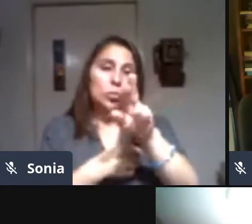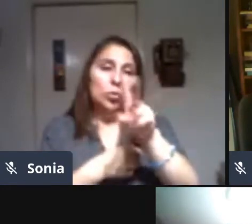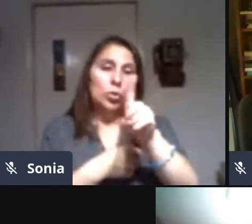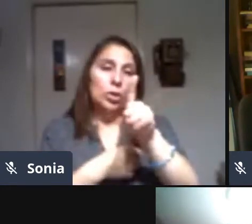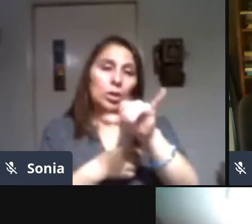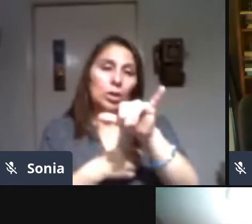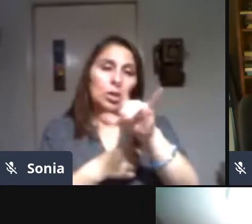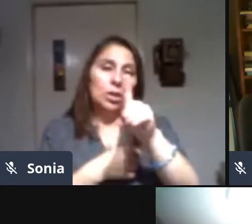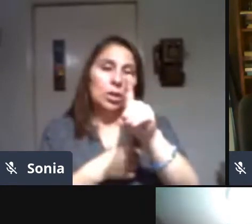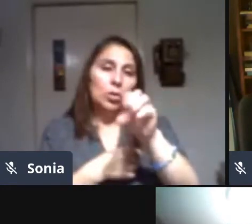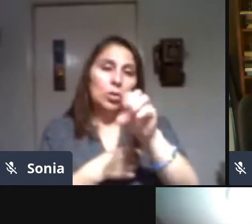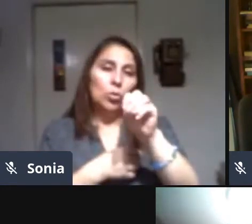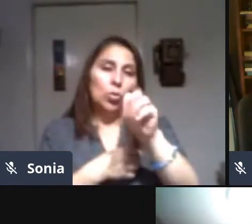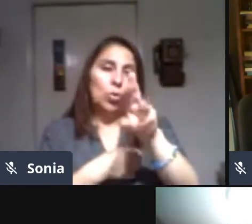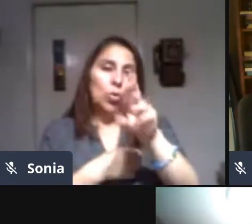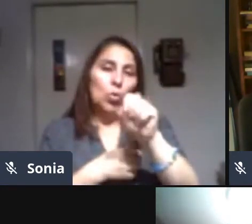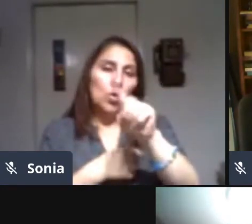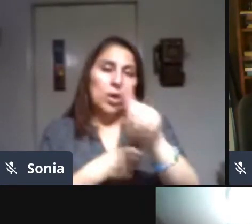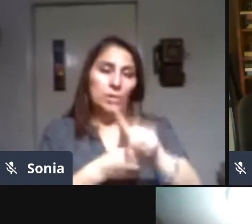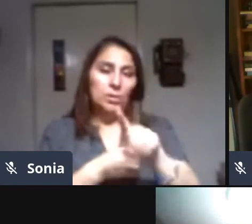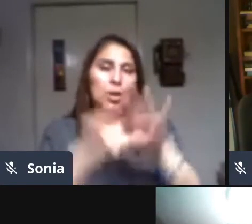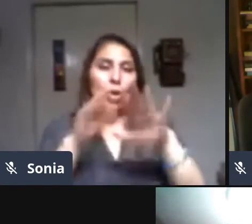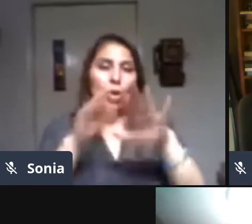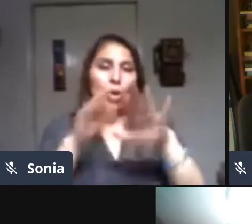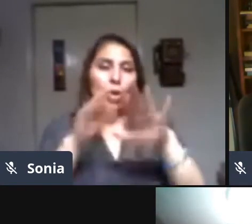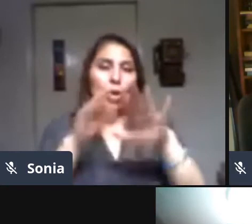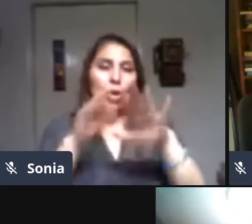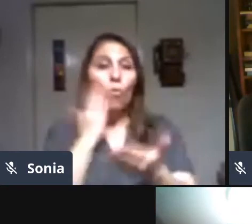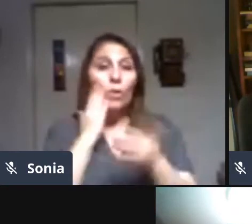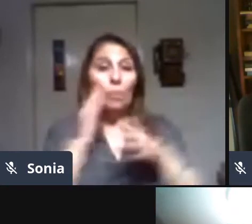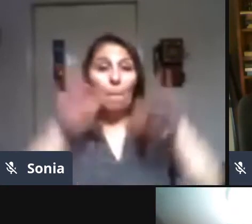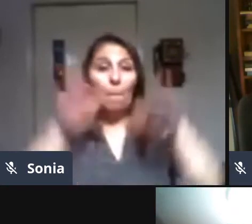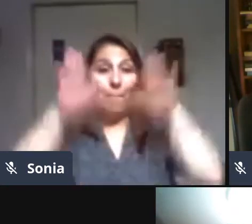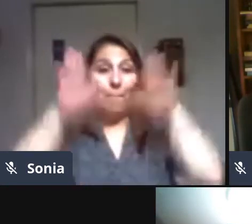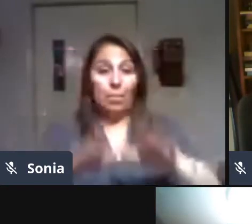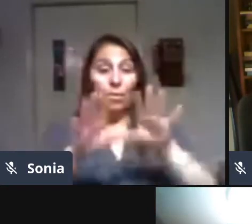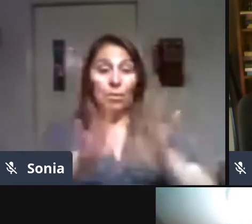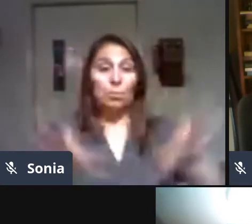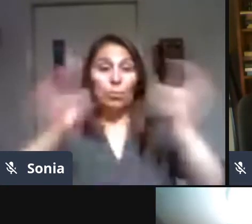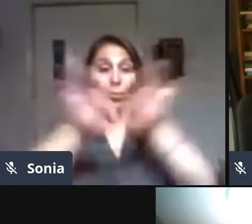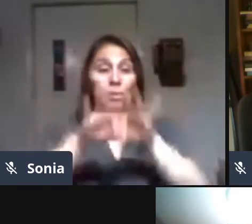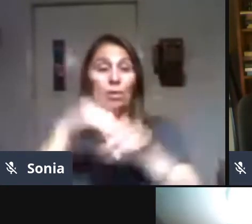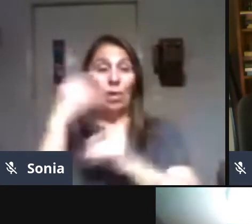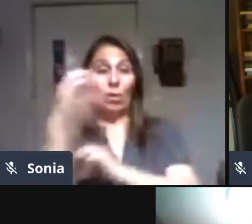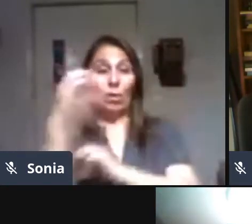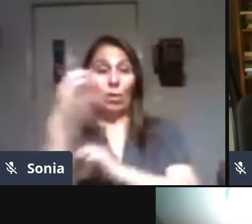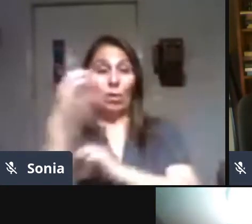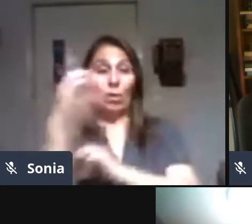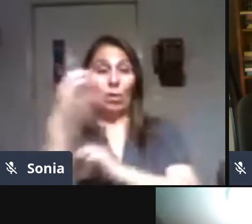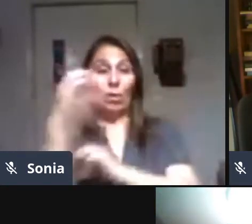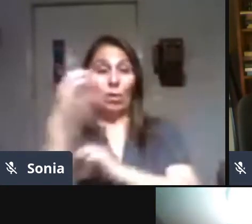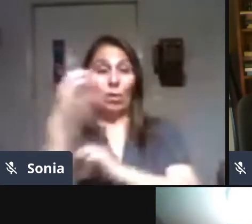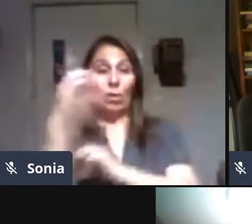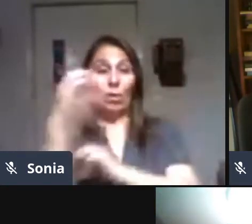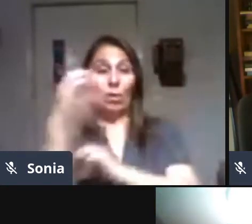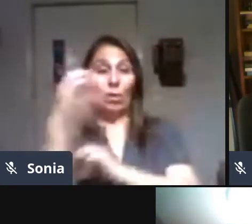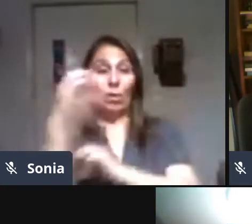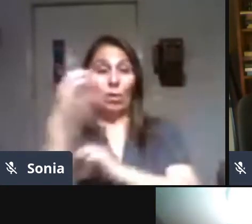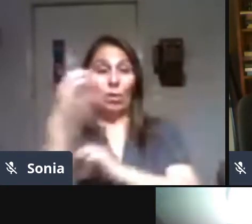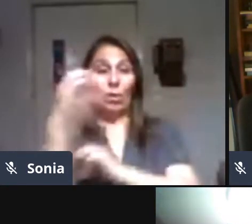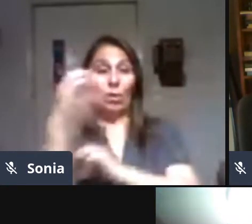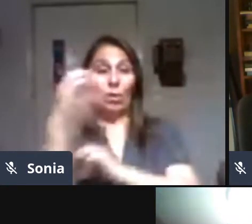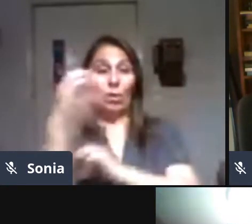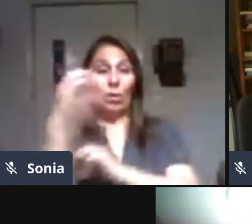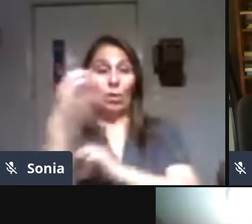incidencias de los paros importantes en colombia donde precisamente las aturdidoras y las islas marcan la historia